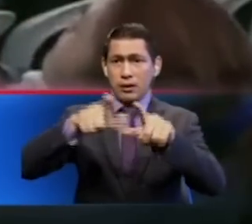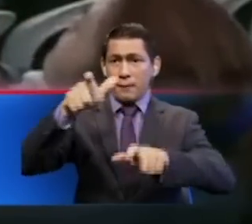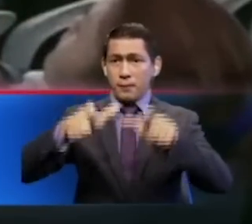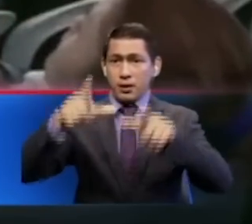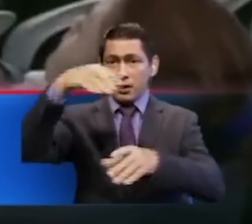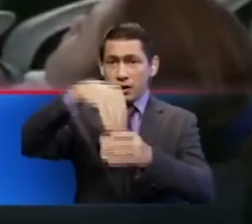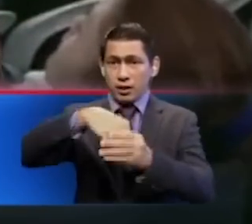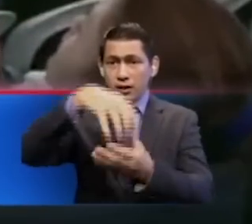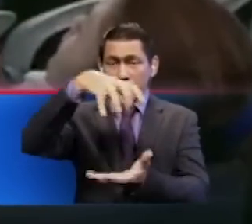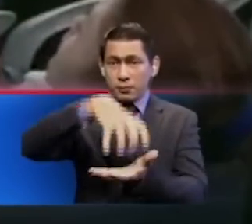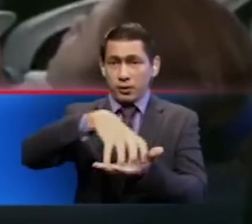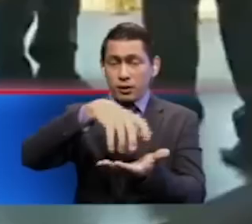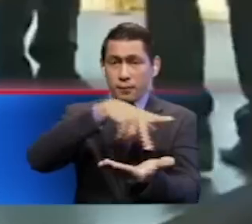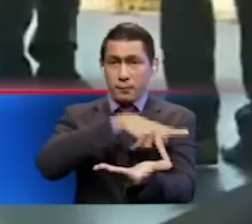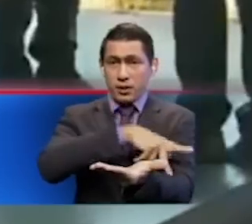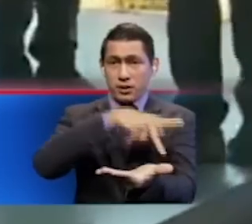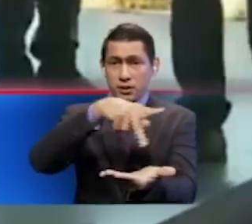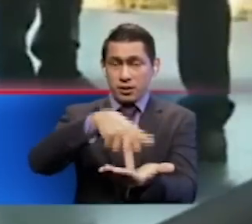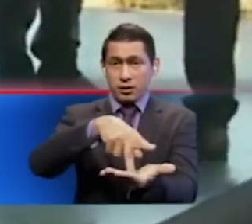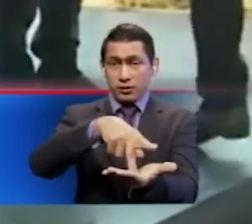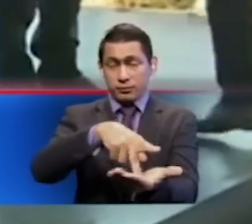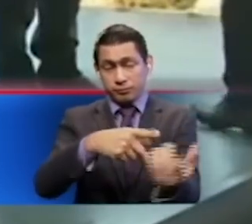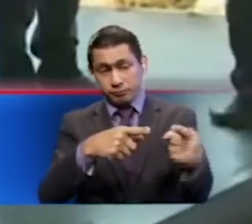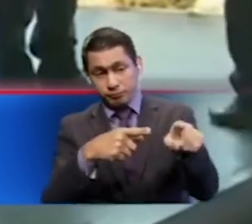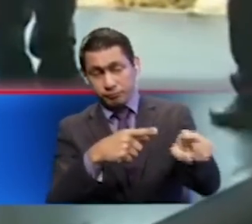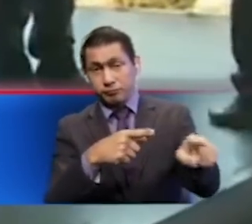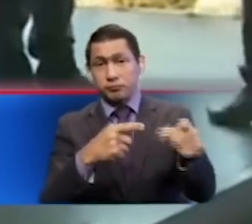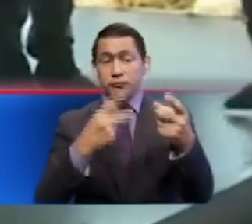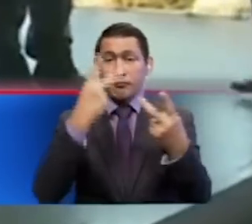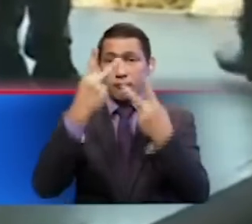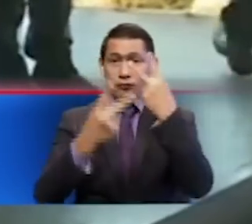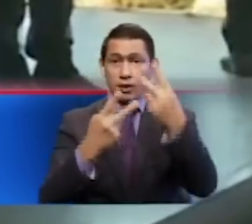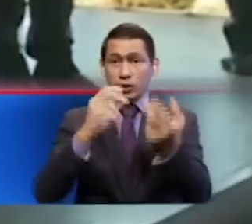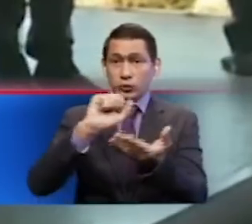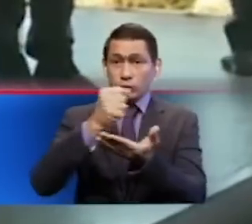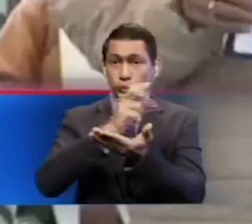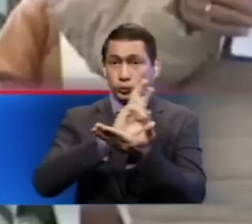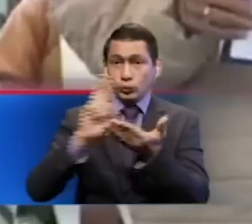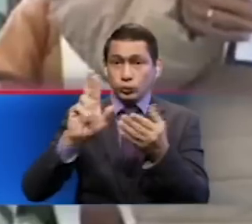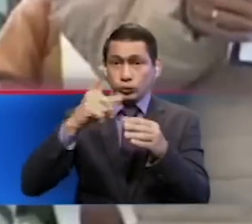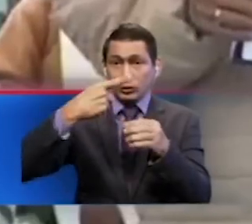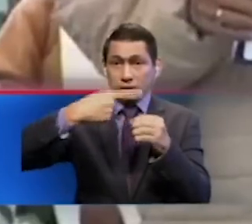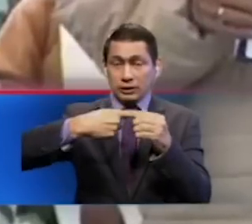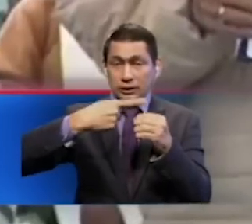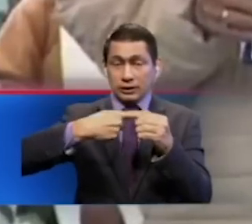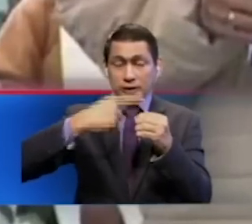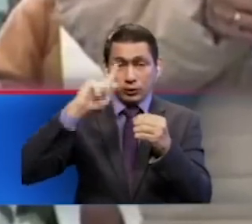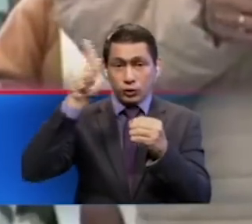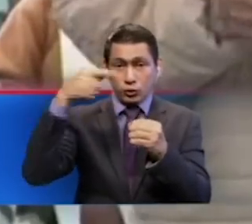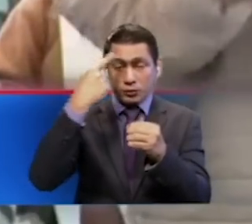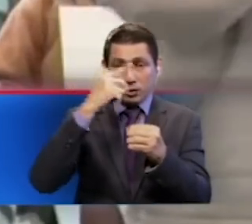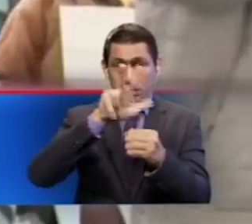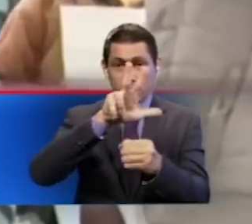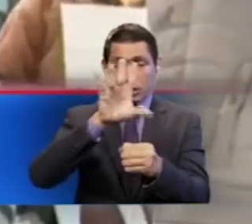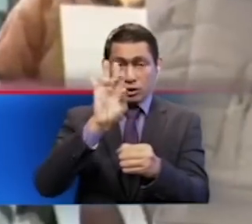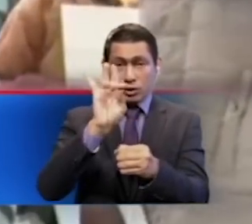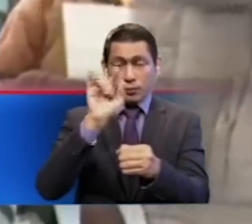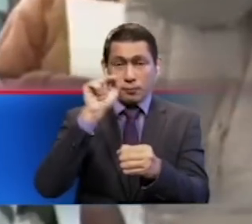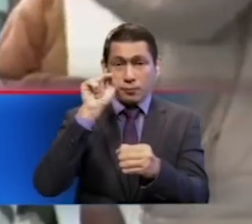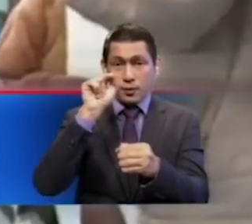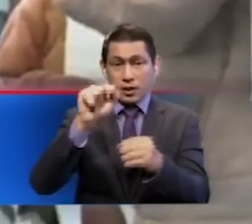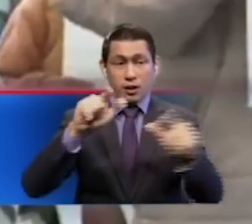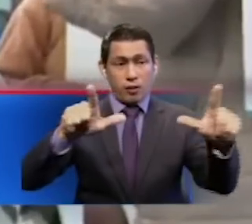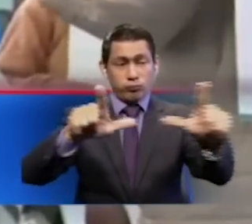Pichincha. Lo hizo durante su visita a las instalaciones del INIAP en el sur de Quito. El régimen ha entregado más de 38,000 títulos